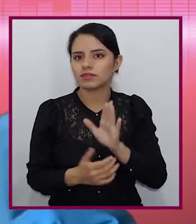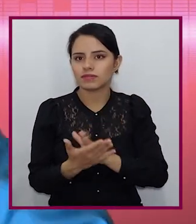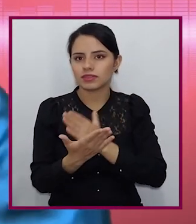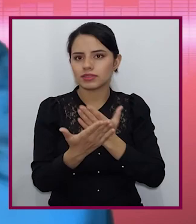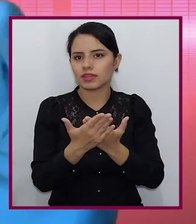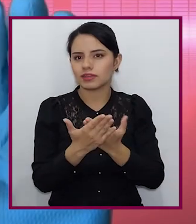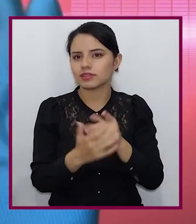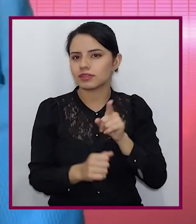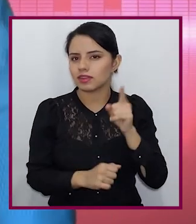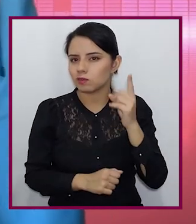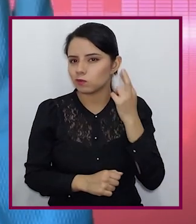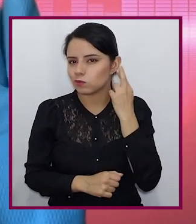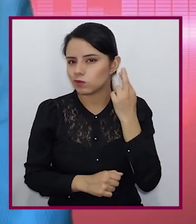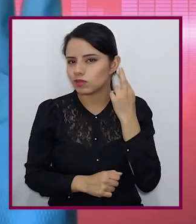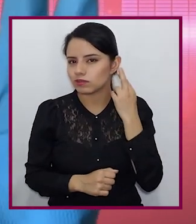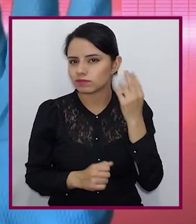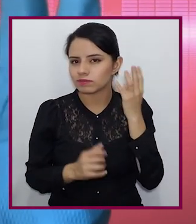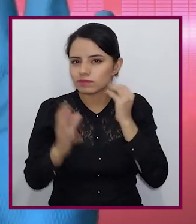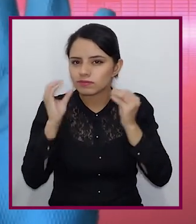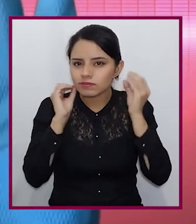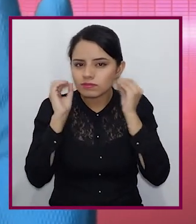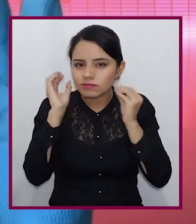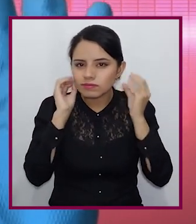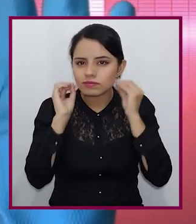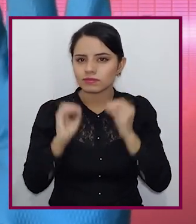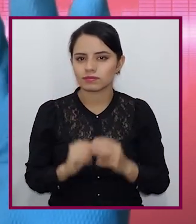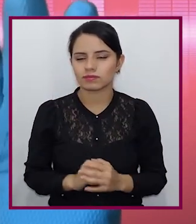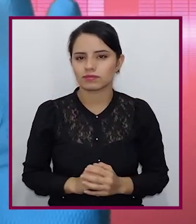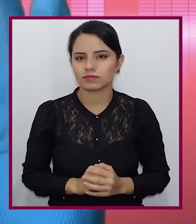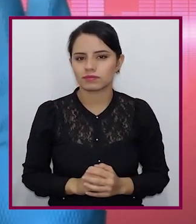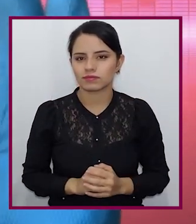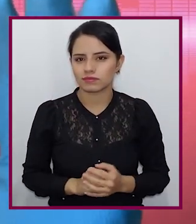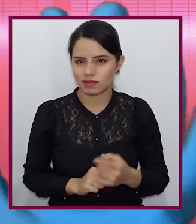y mega sonoros.